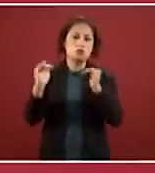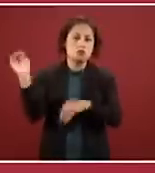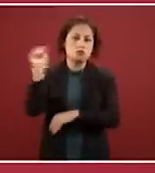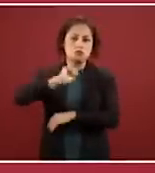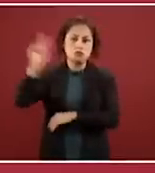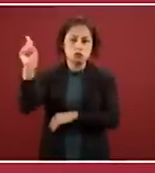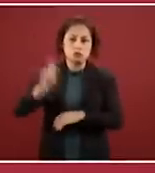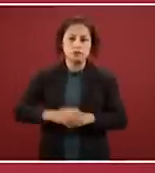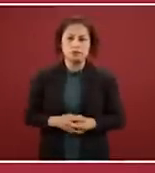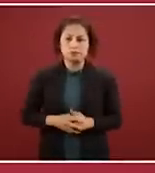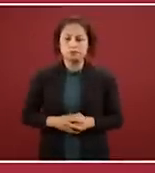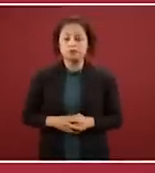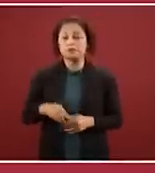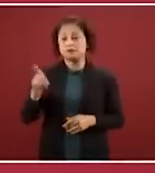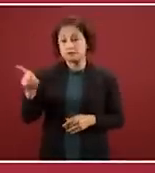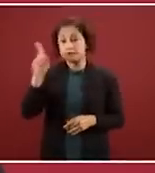que actuó